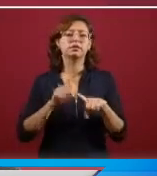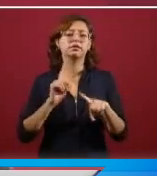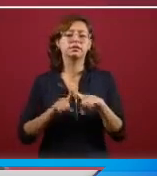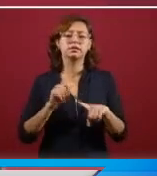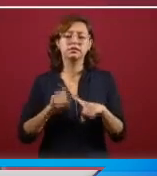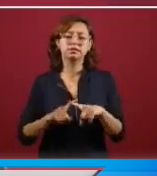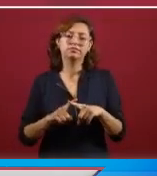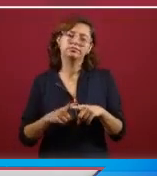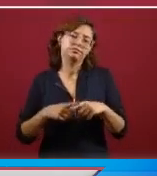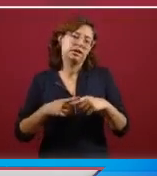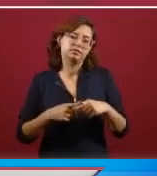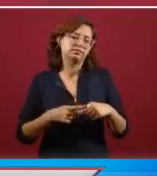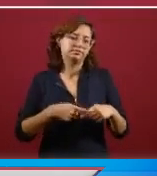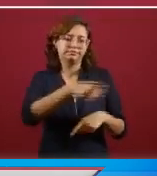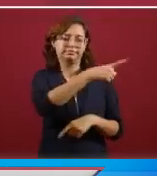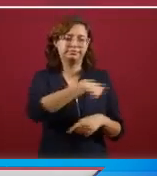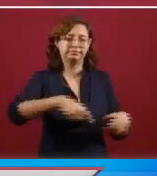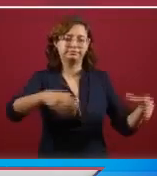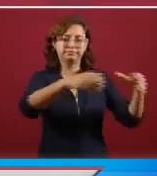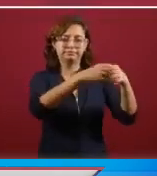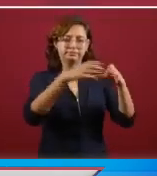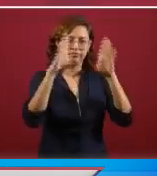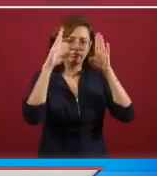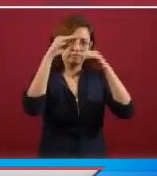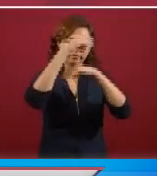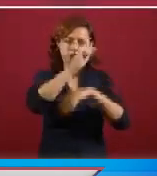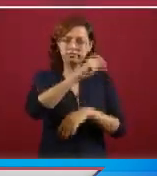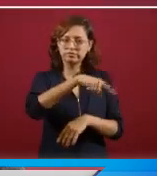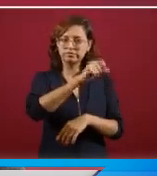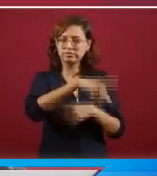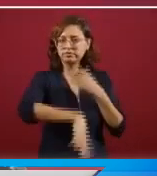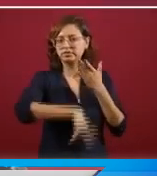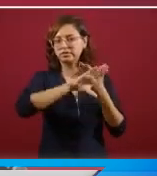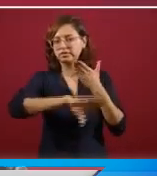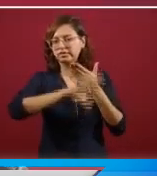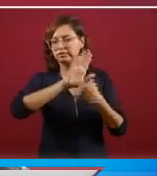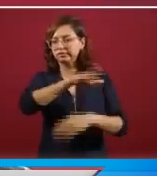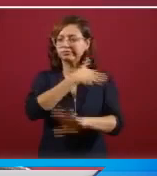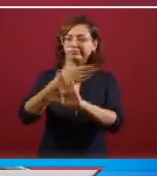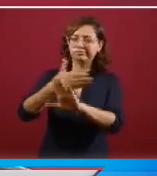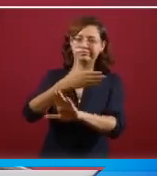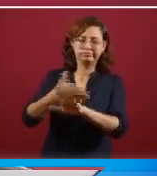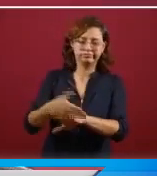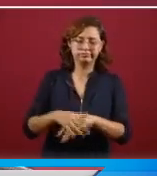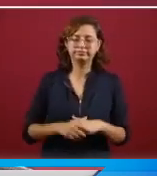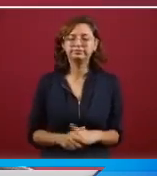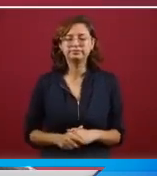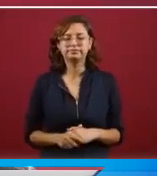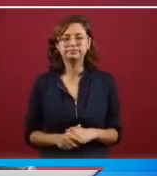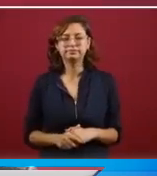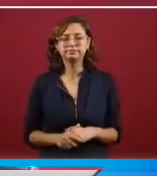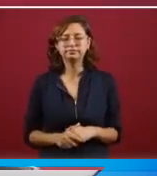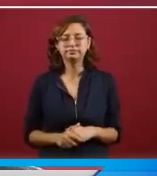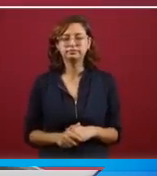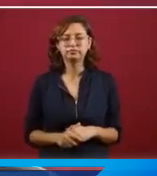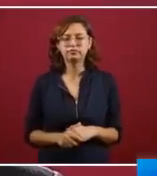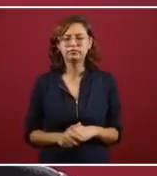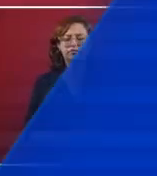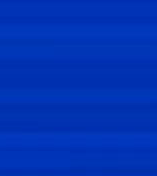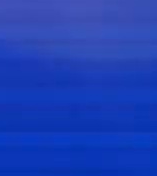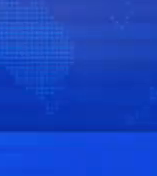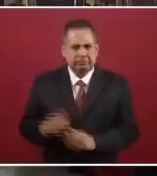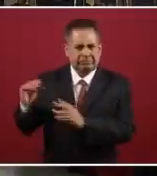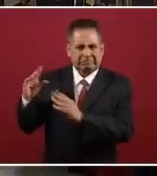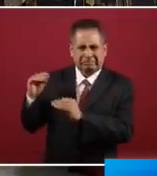irregularidades en su declaración patrimonial por propiedades y ahora por supuestas empresas, aunque destaca que siempre hay un interés económico o político.